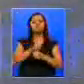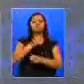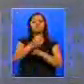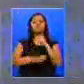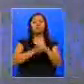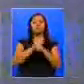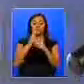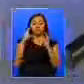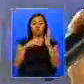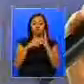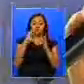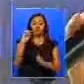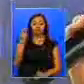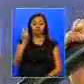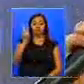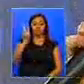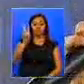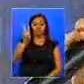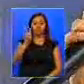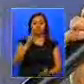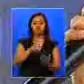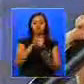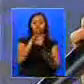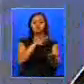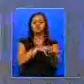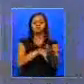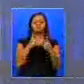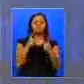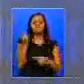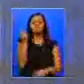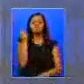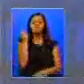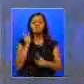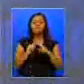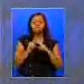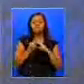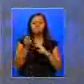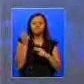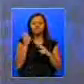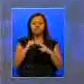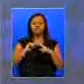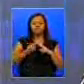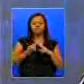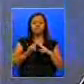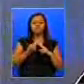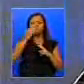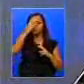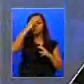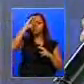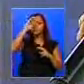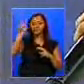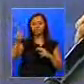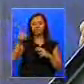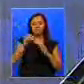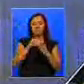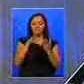2002, es un proyecto relativamente reciente de los hermanos cubanos y que